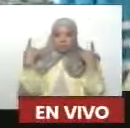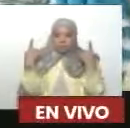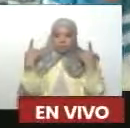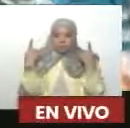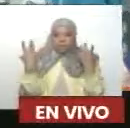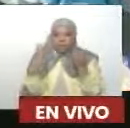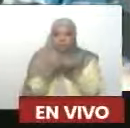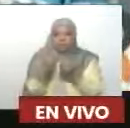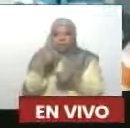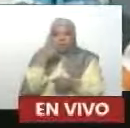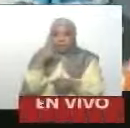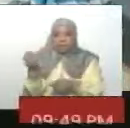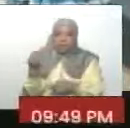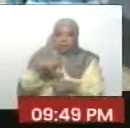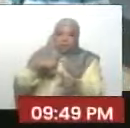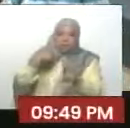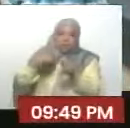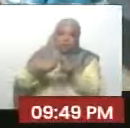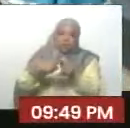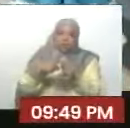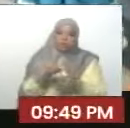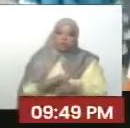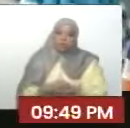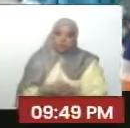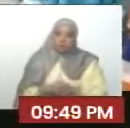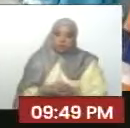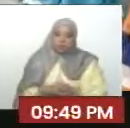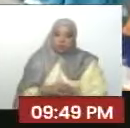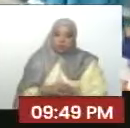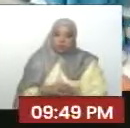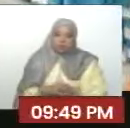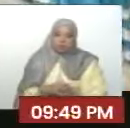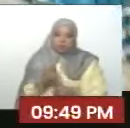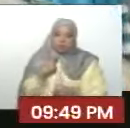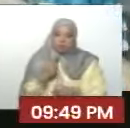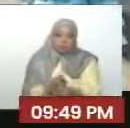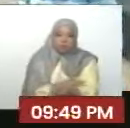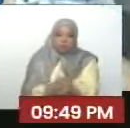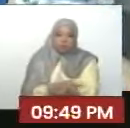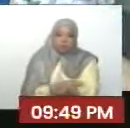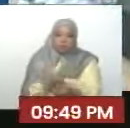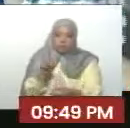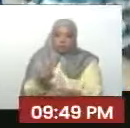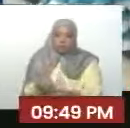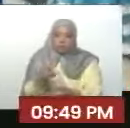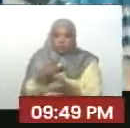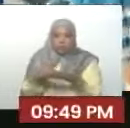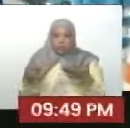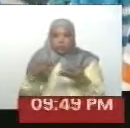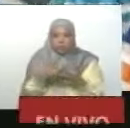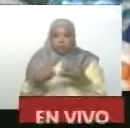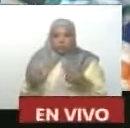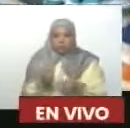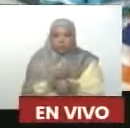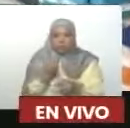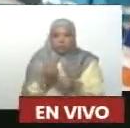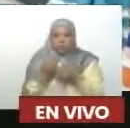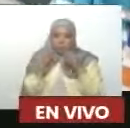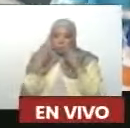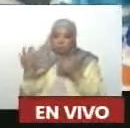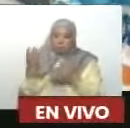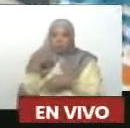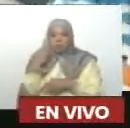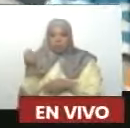en hacer un calipso un calipso compuesto por flor por mi hermana ella es compositora también por las muchachas